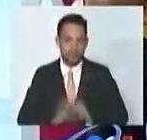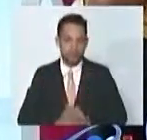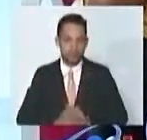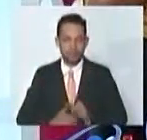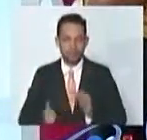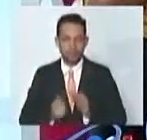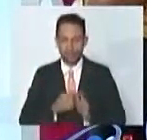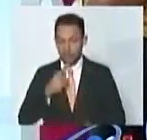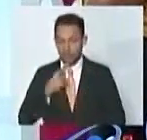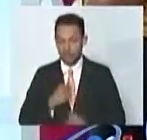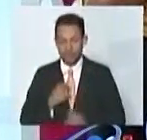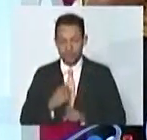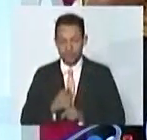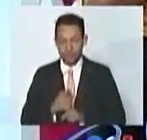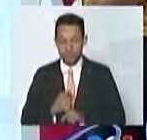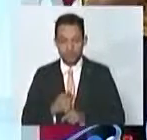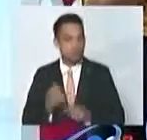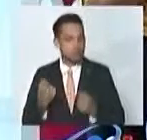dificultades en lenguaje,